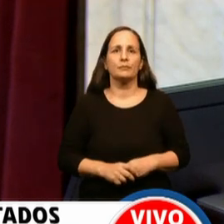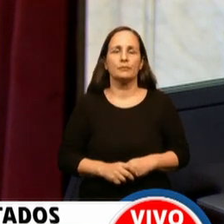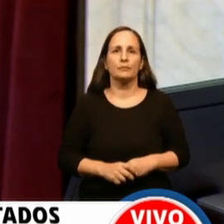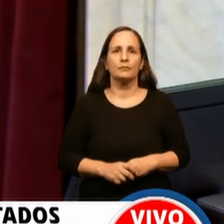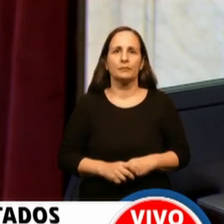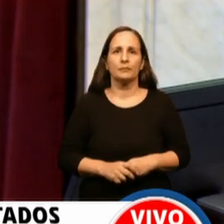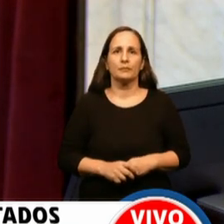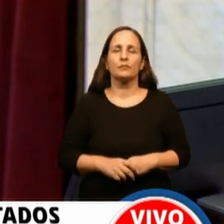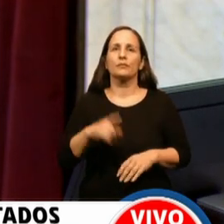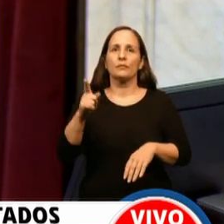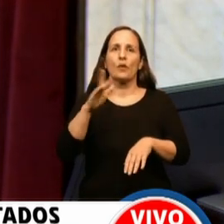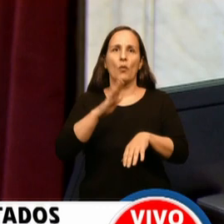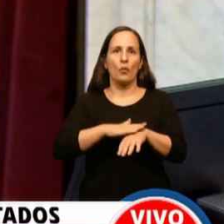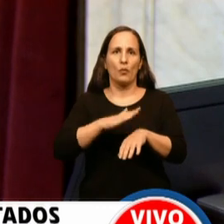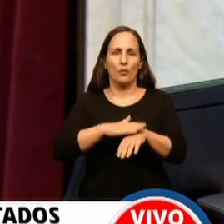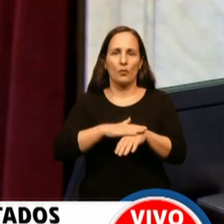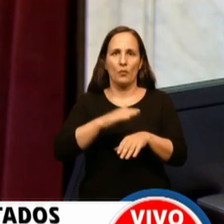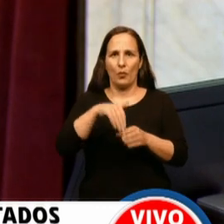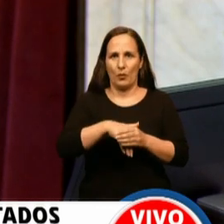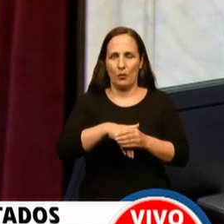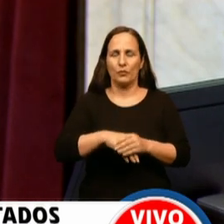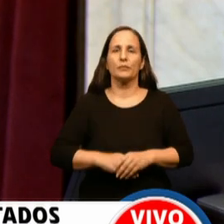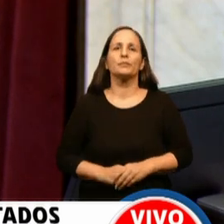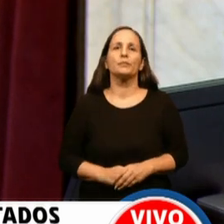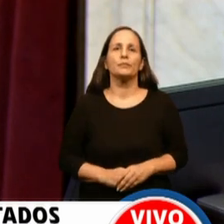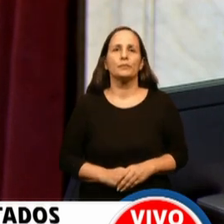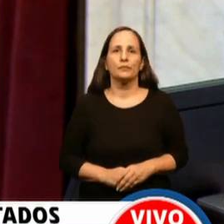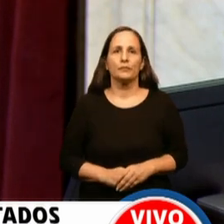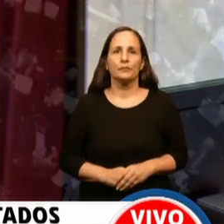sírvase marcar su voto tiempo